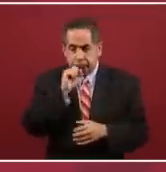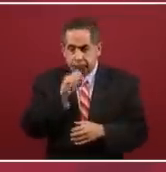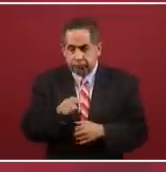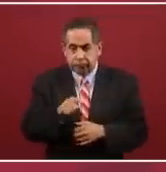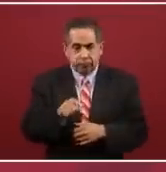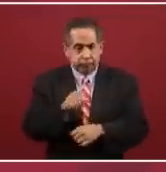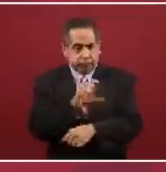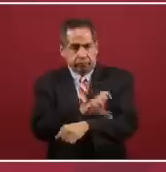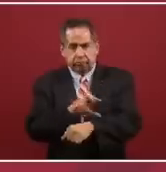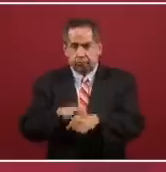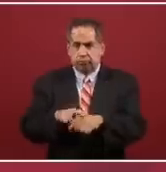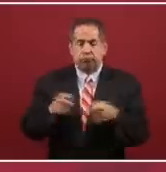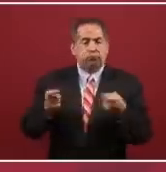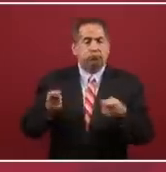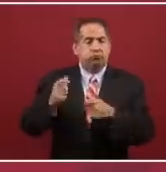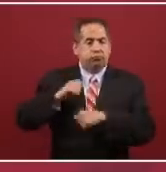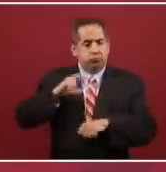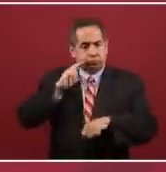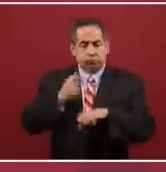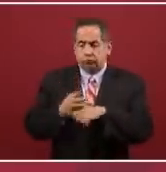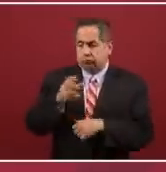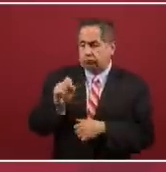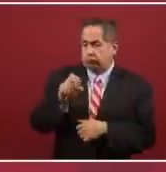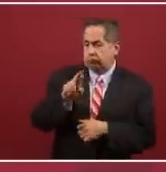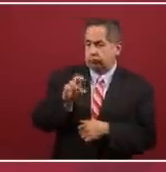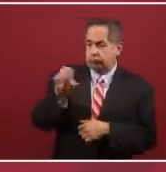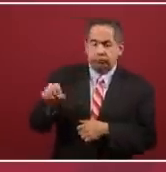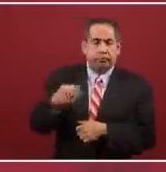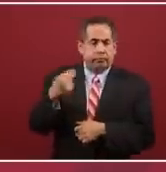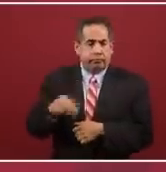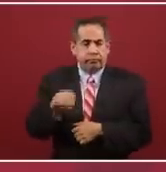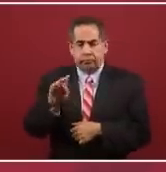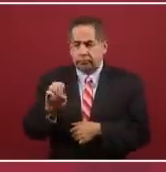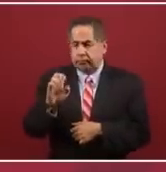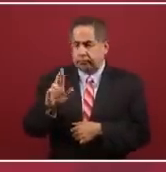que coordina el secretario de Relaciones, Marcelo Ebrard.